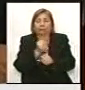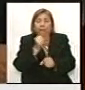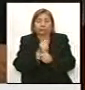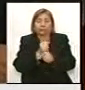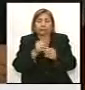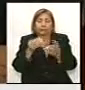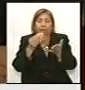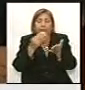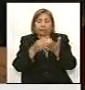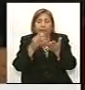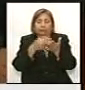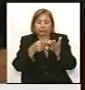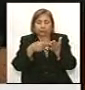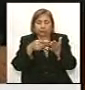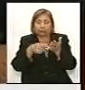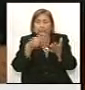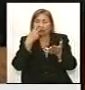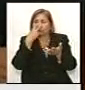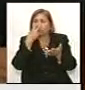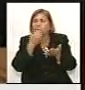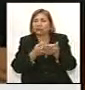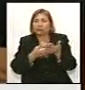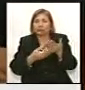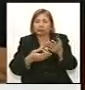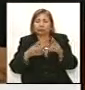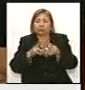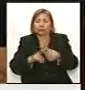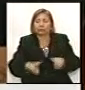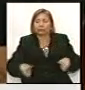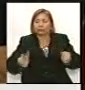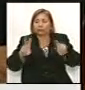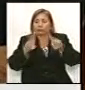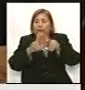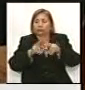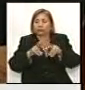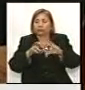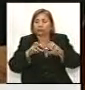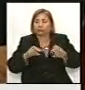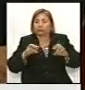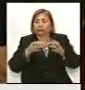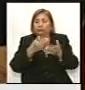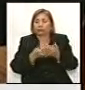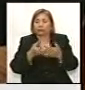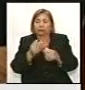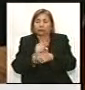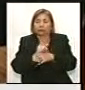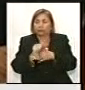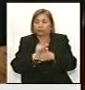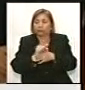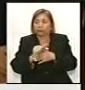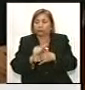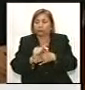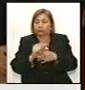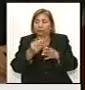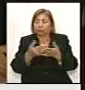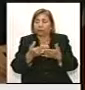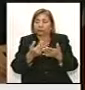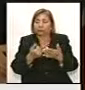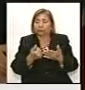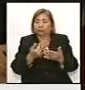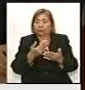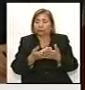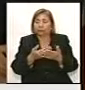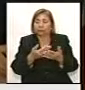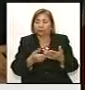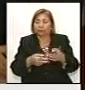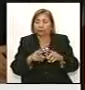inventario y en la gestión para la puesta en valor de nuestro patrimonio y como tareas prioritarias la puesta en